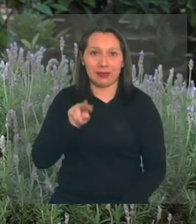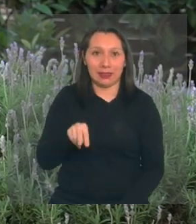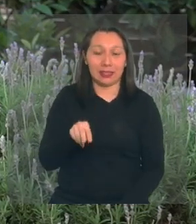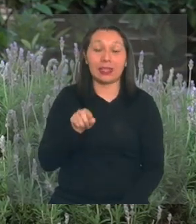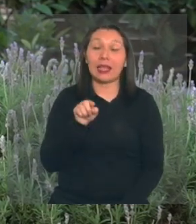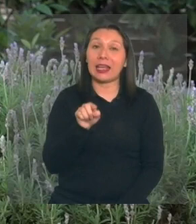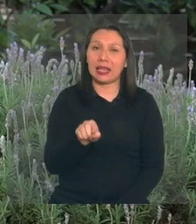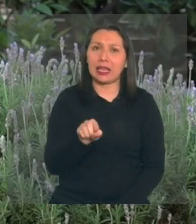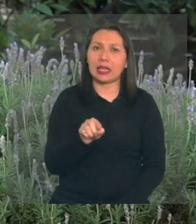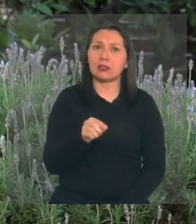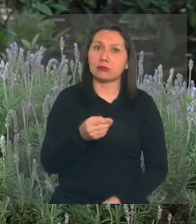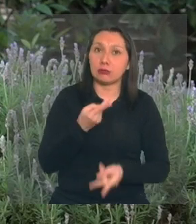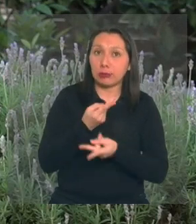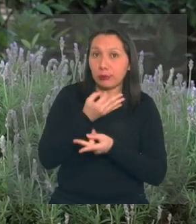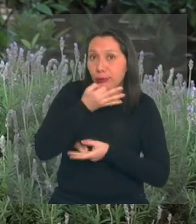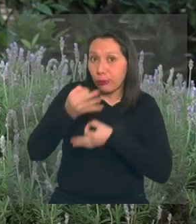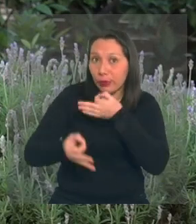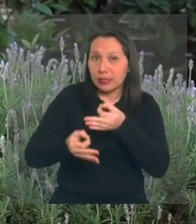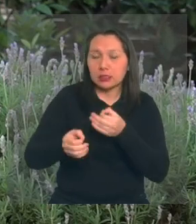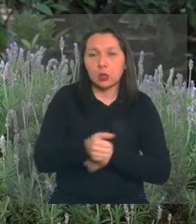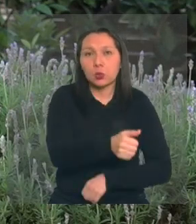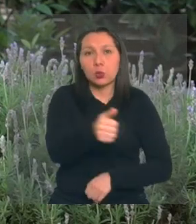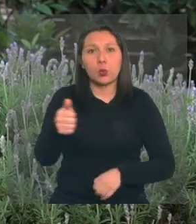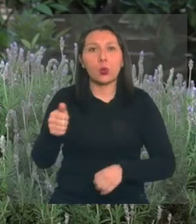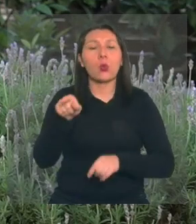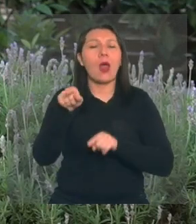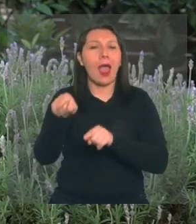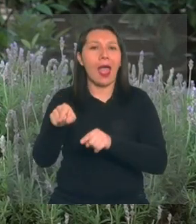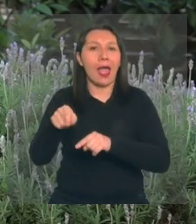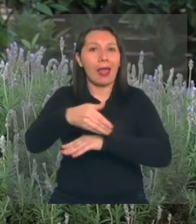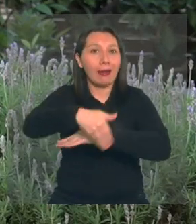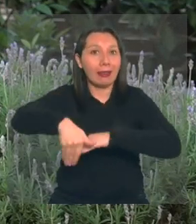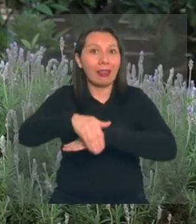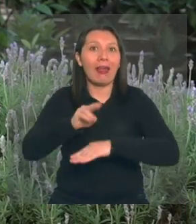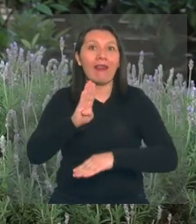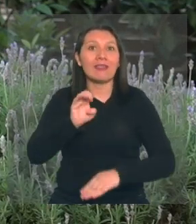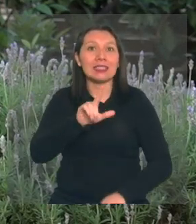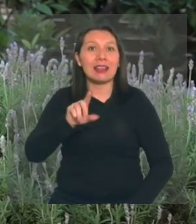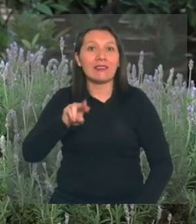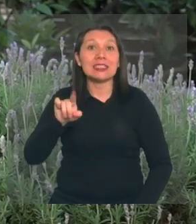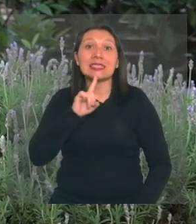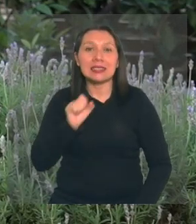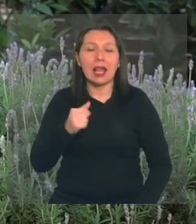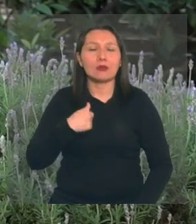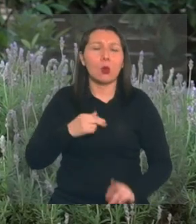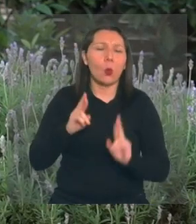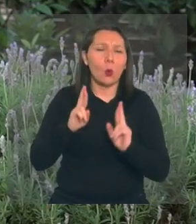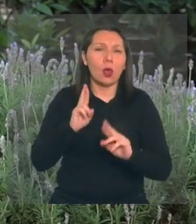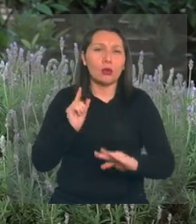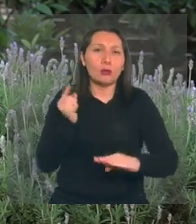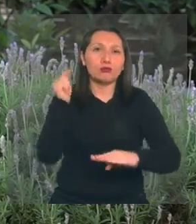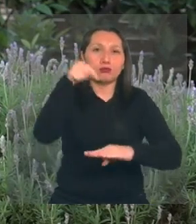Eso es el mensaje que les transmitiría a todos en Bellavista, que donde espero estar pronto. Gracias.